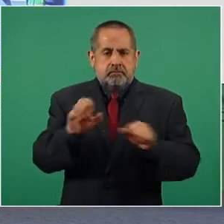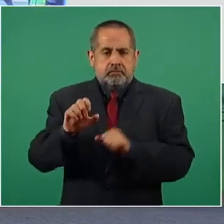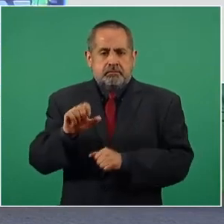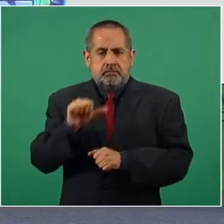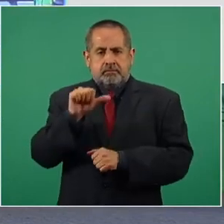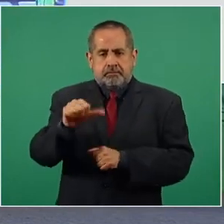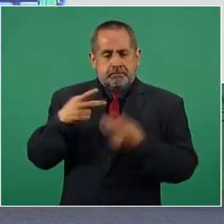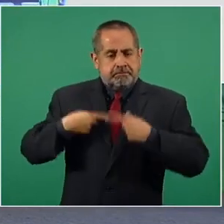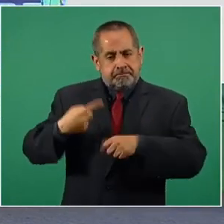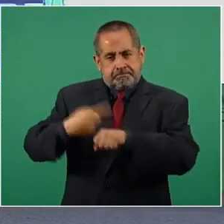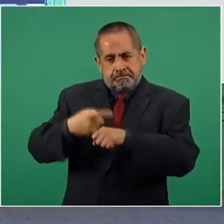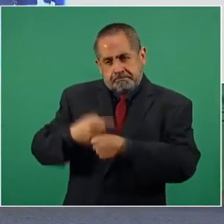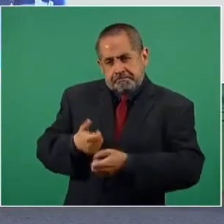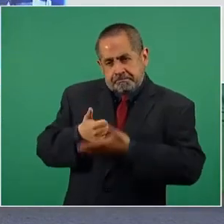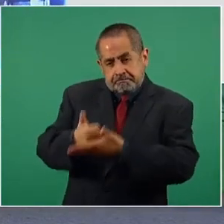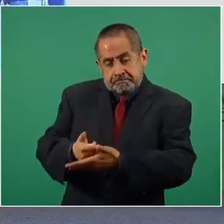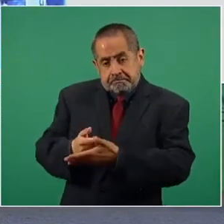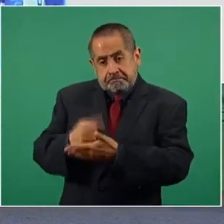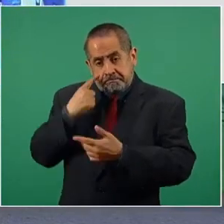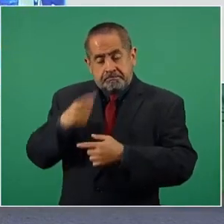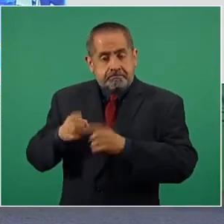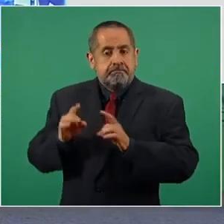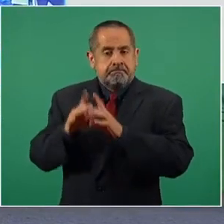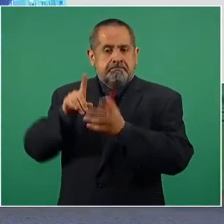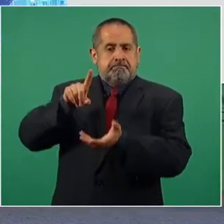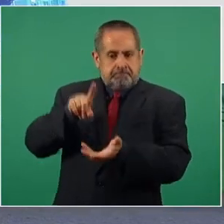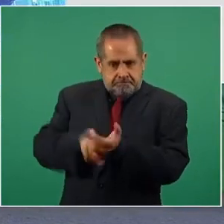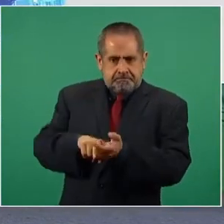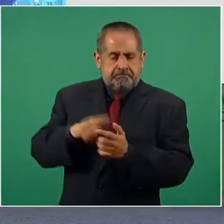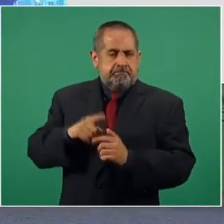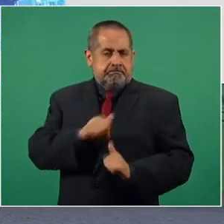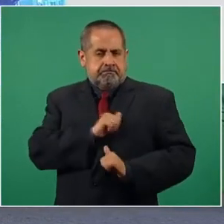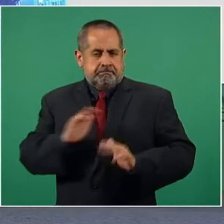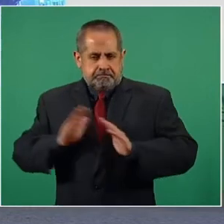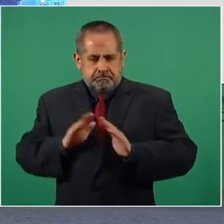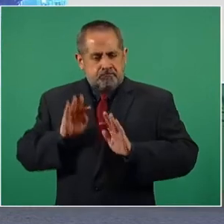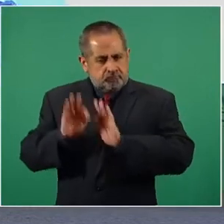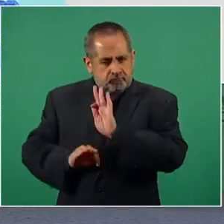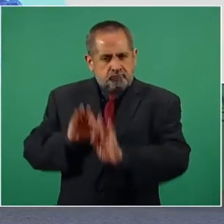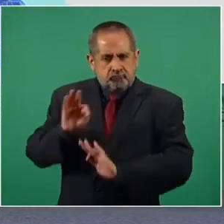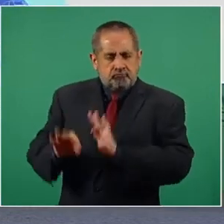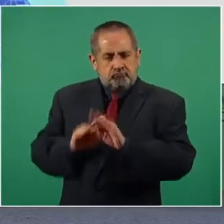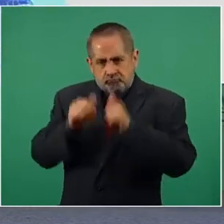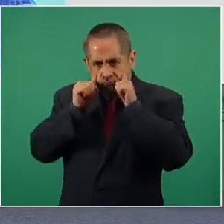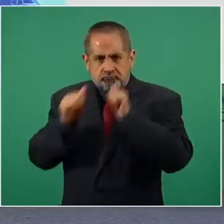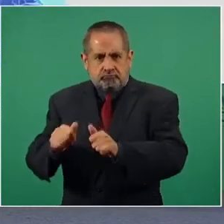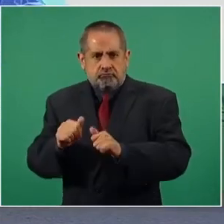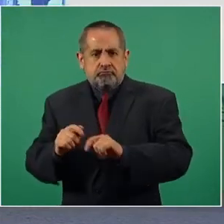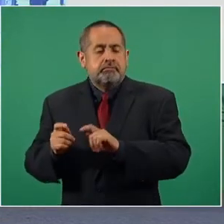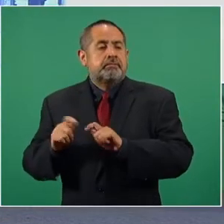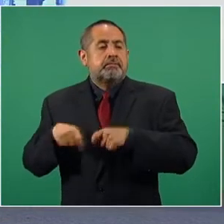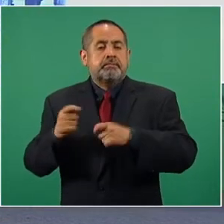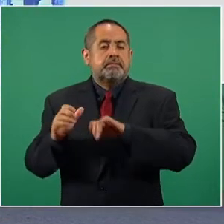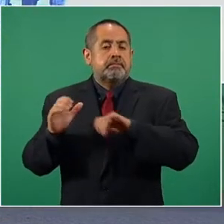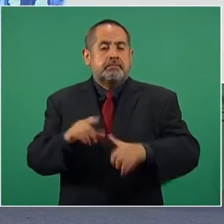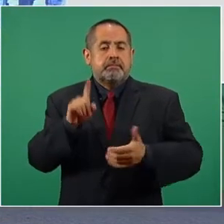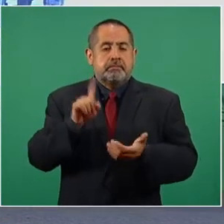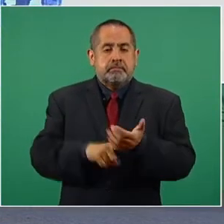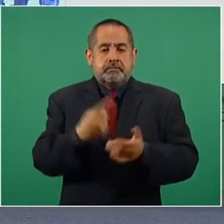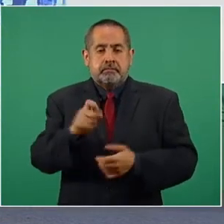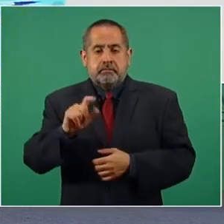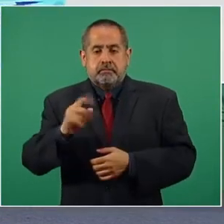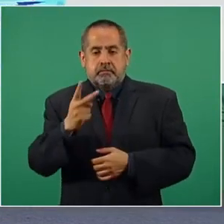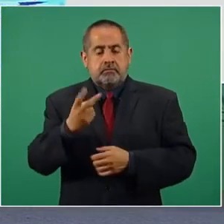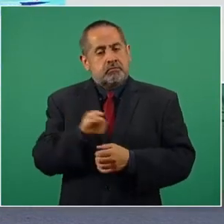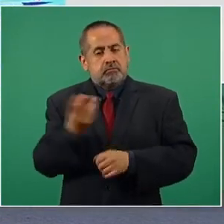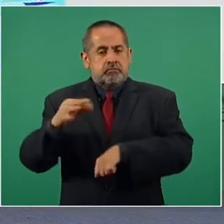6,616 pacientes que se han en nuestras instalaciones, tanto militares como navales, se han contratado 1,122